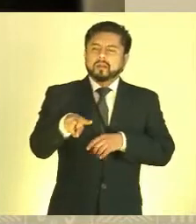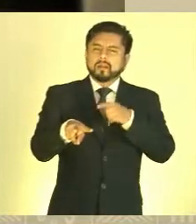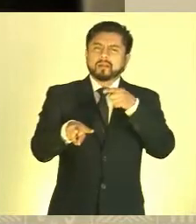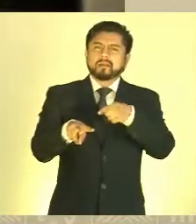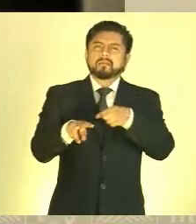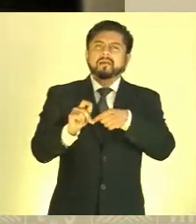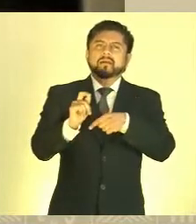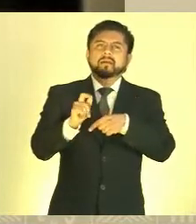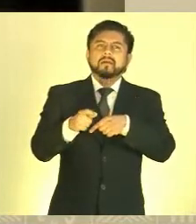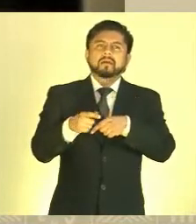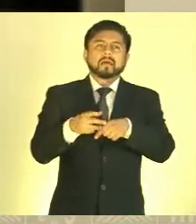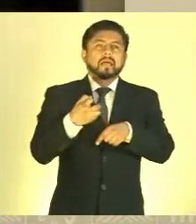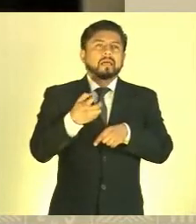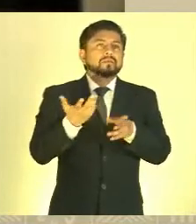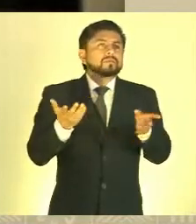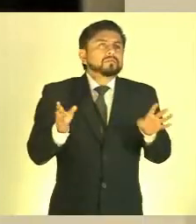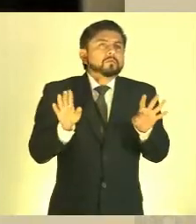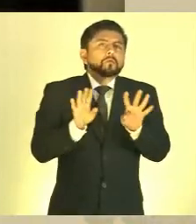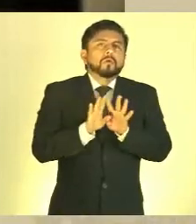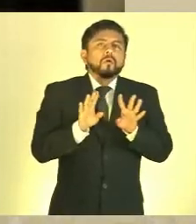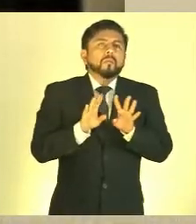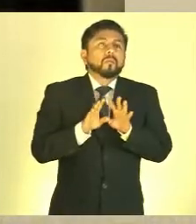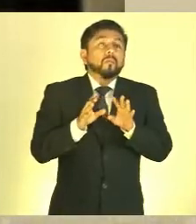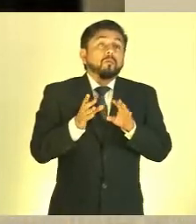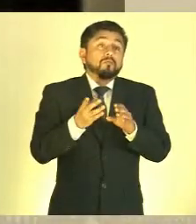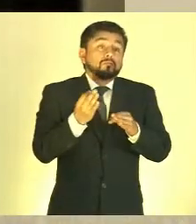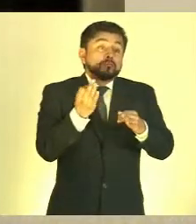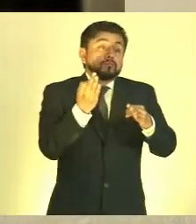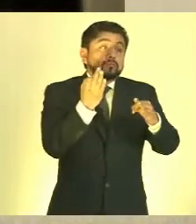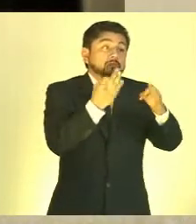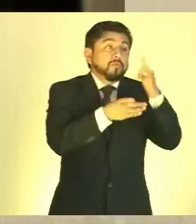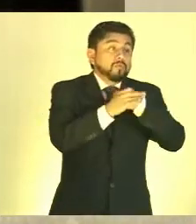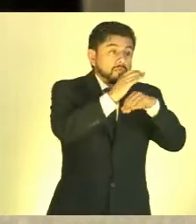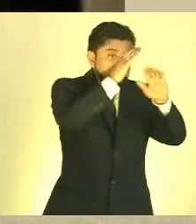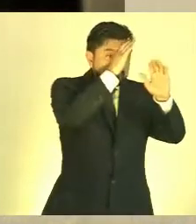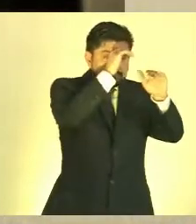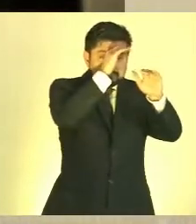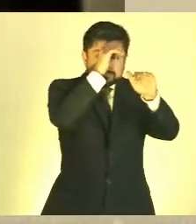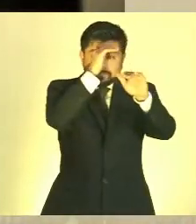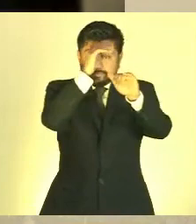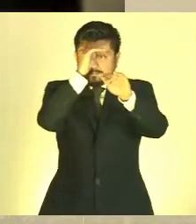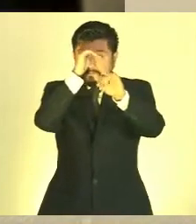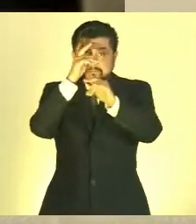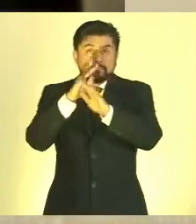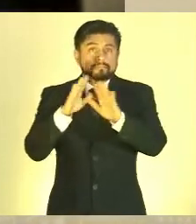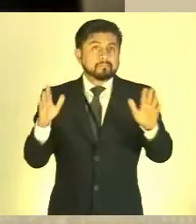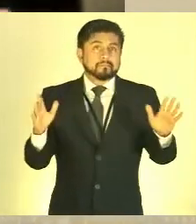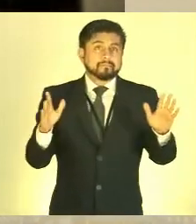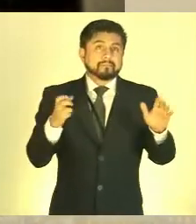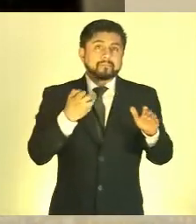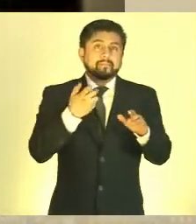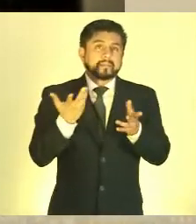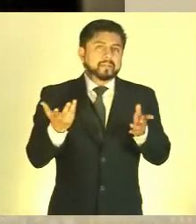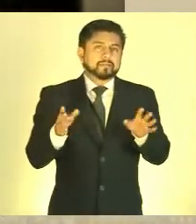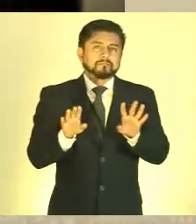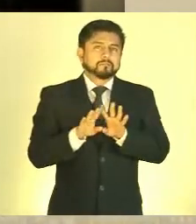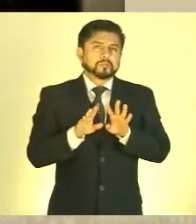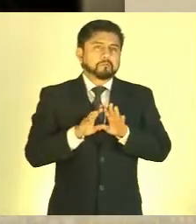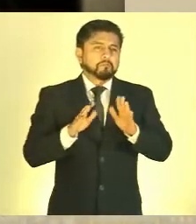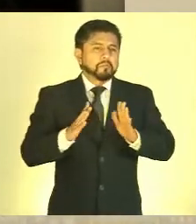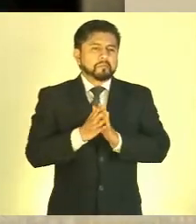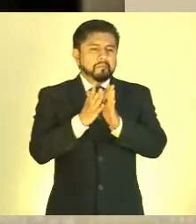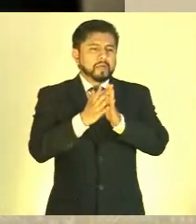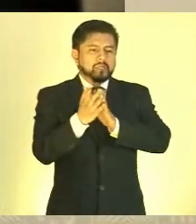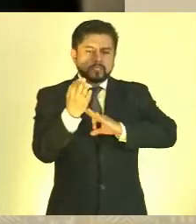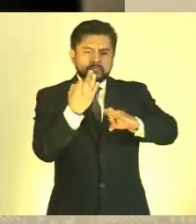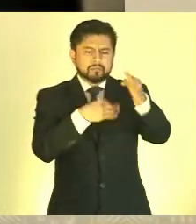el consentimiento de la mayoría de los expertos. O sea, es una democracia sin parlamentos, ¿no?